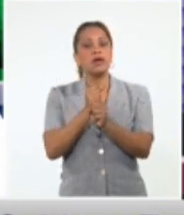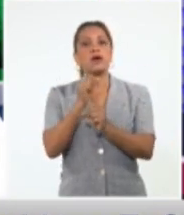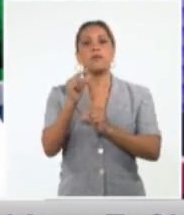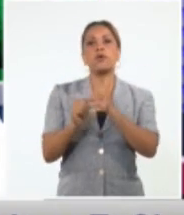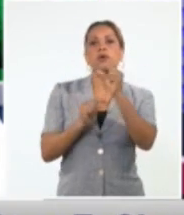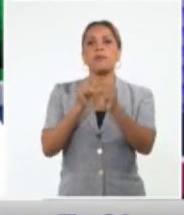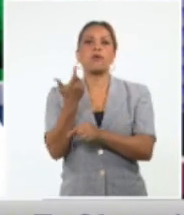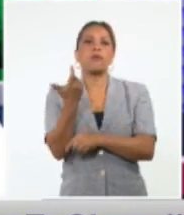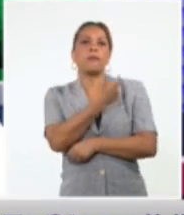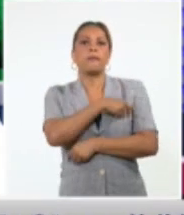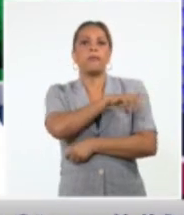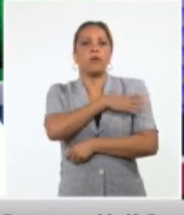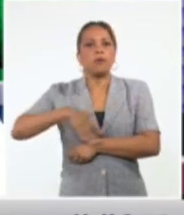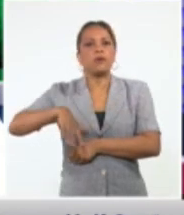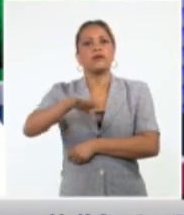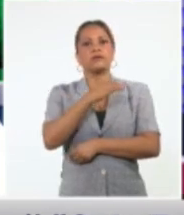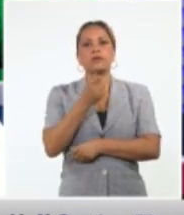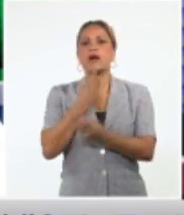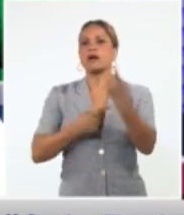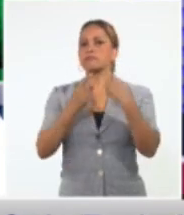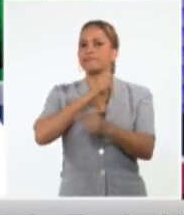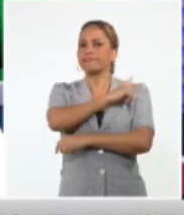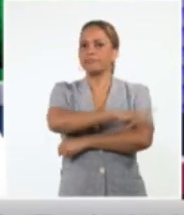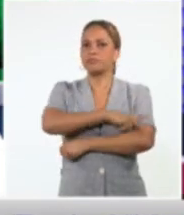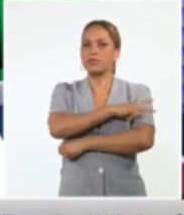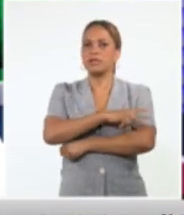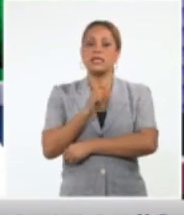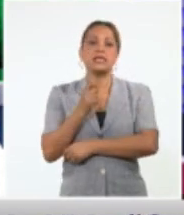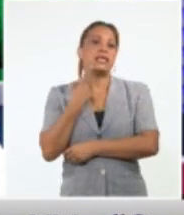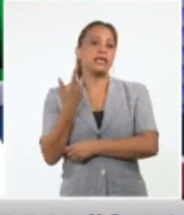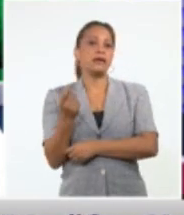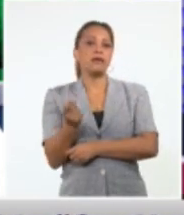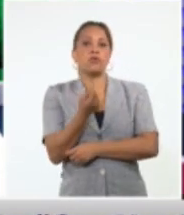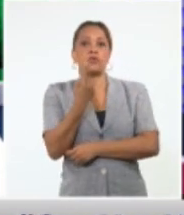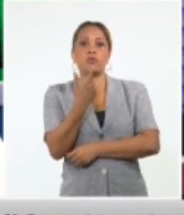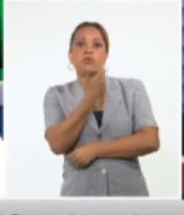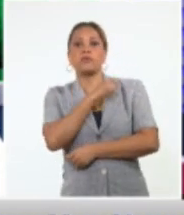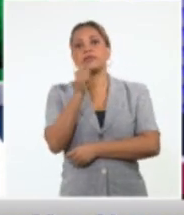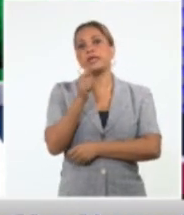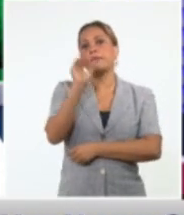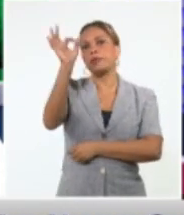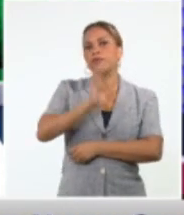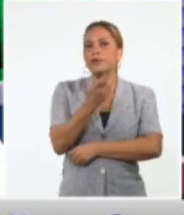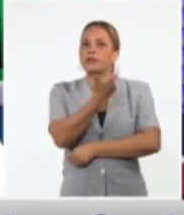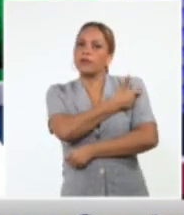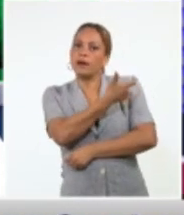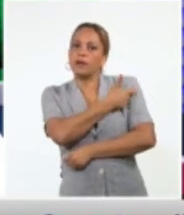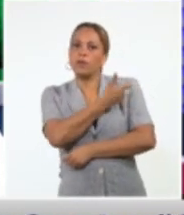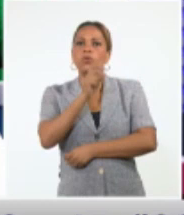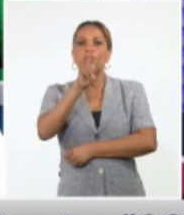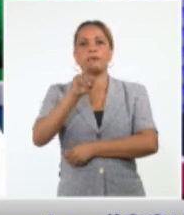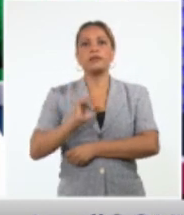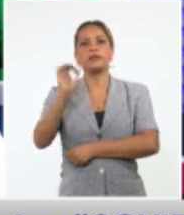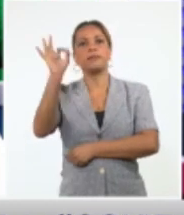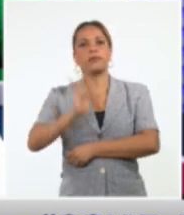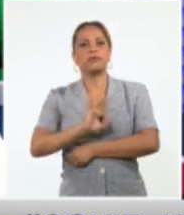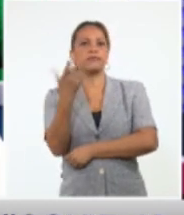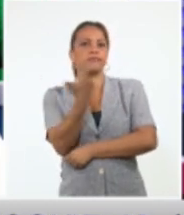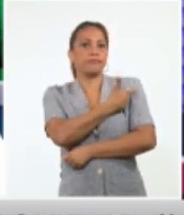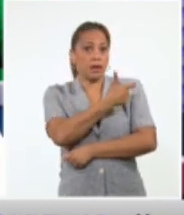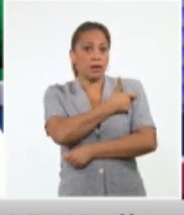poblaciones o países que solamente tengan un 10%, un 20%